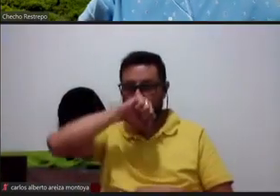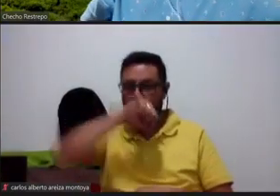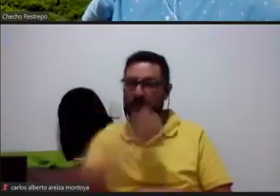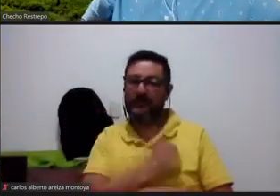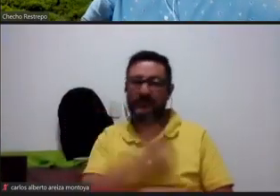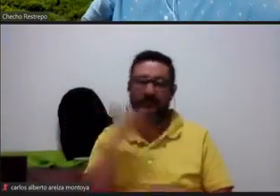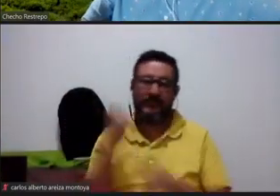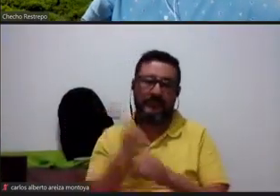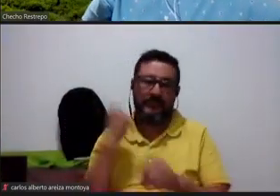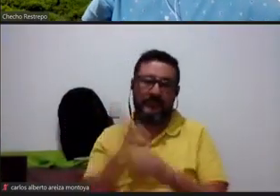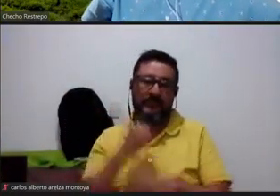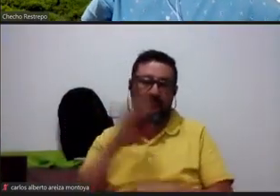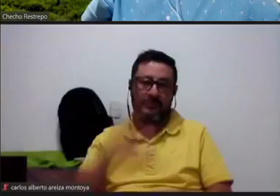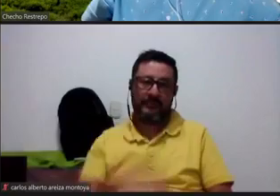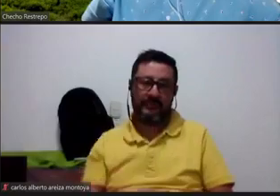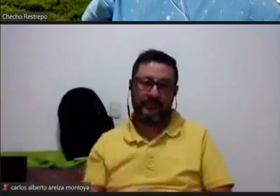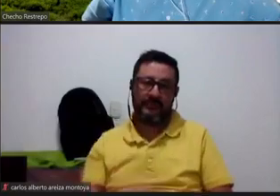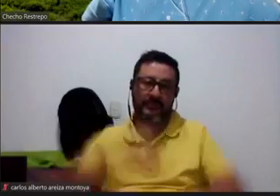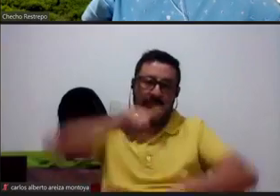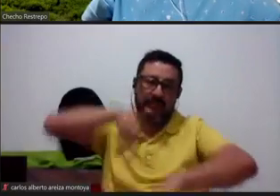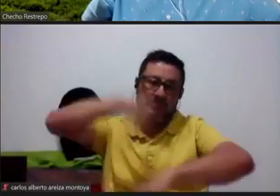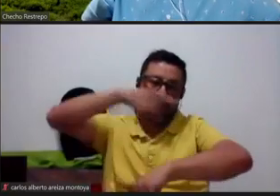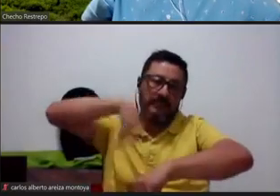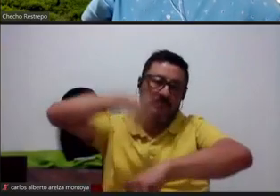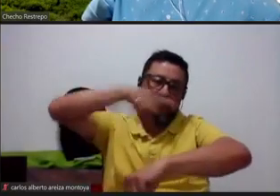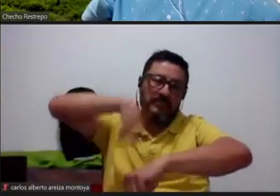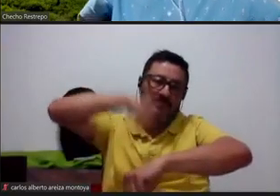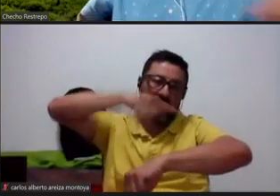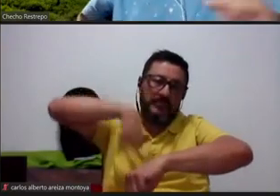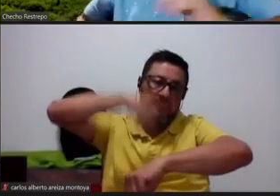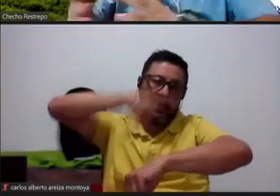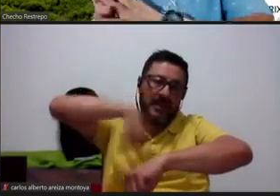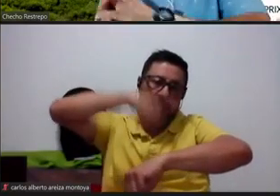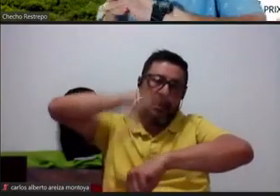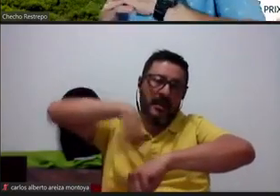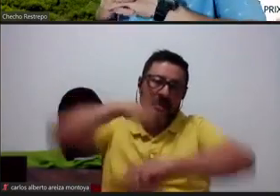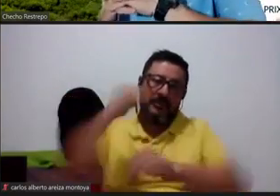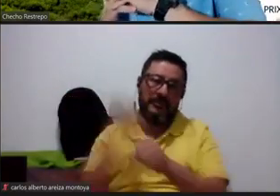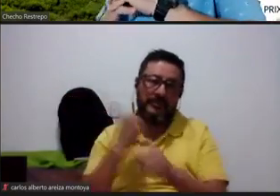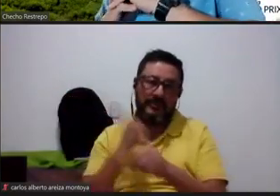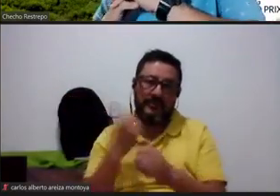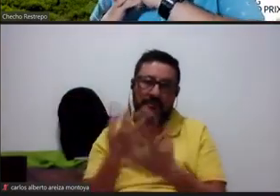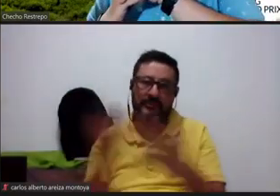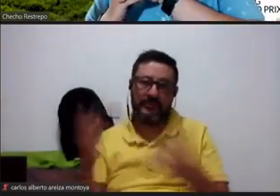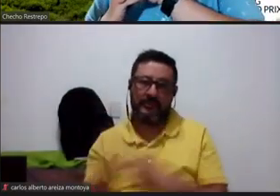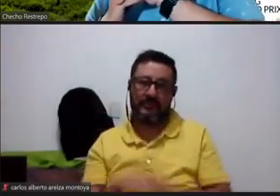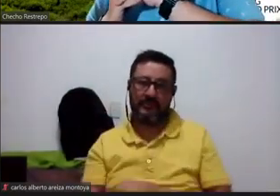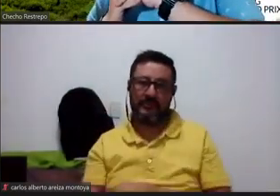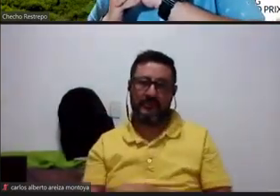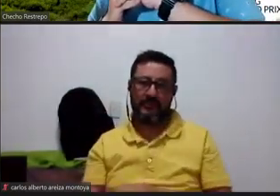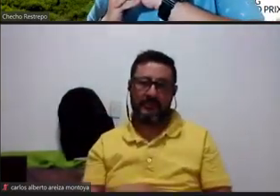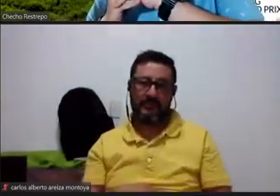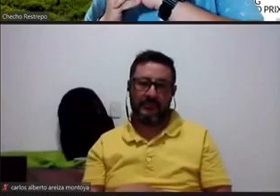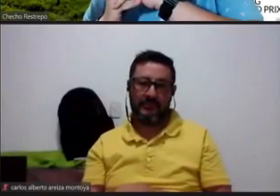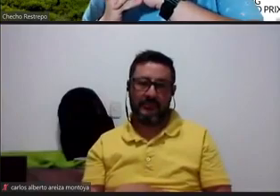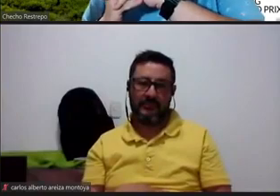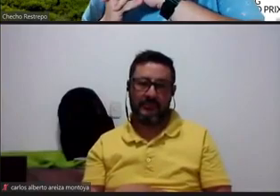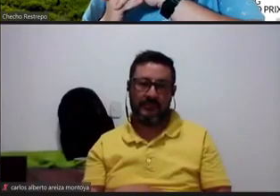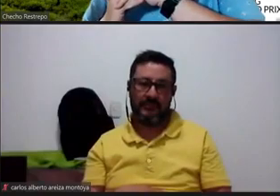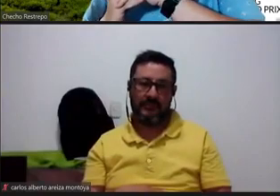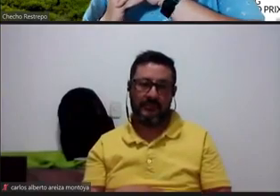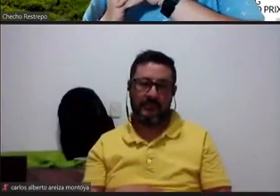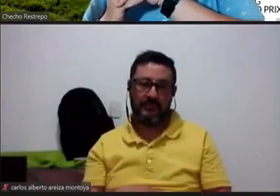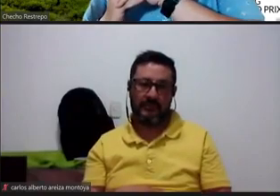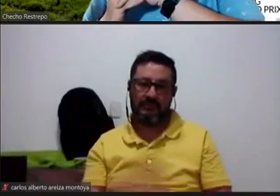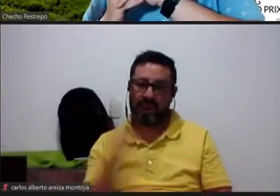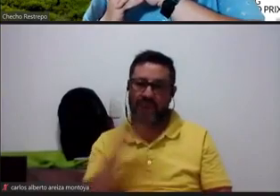uno, es a lo que uno le ha dedicado horas, años, es a lo que uno le ha dedicado tiempo. Yo no hablo de sacrificios, o sea, con el tiempo fui entendiendo